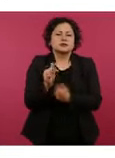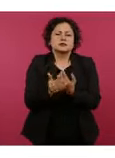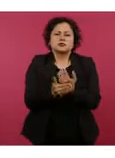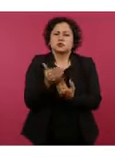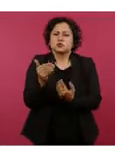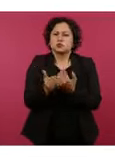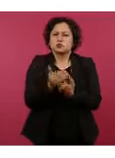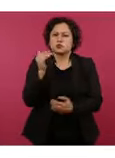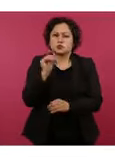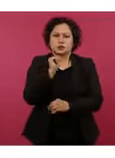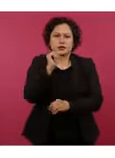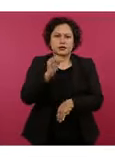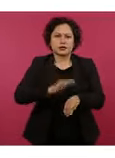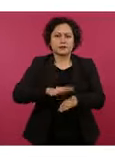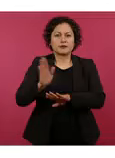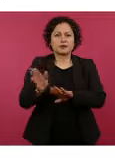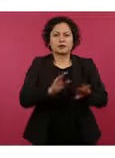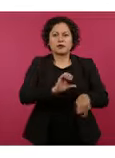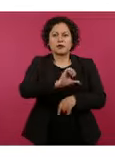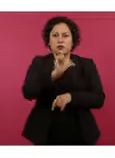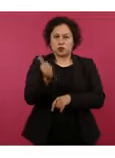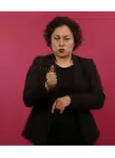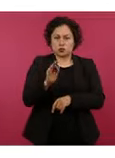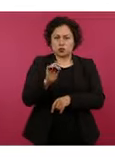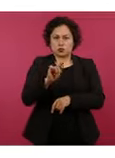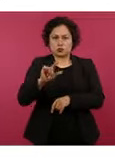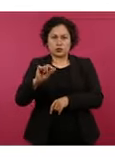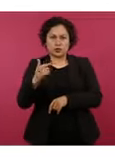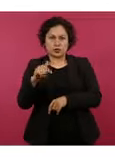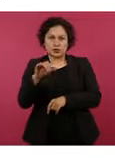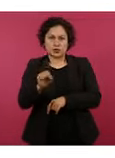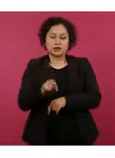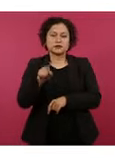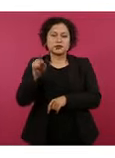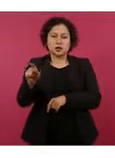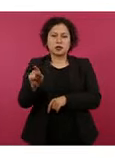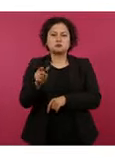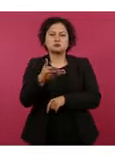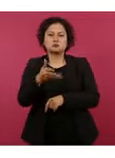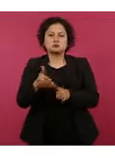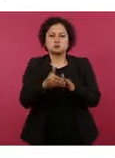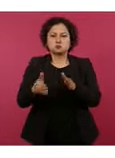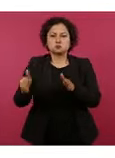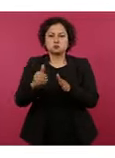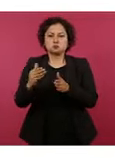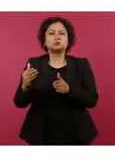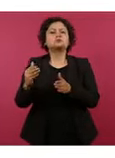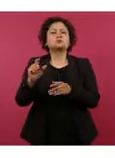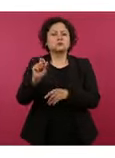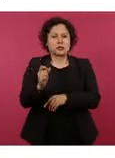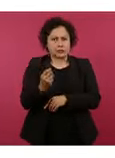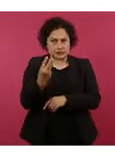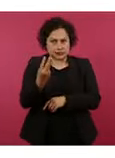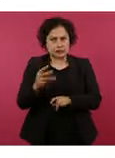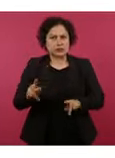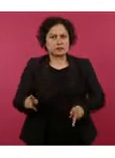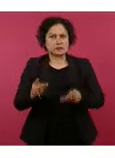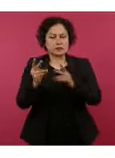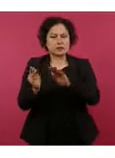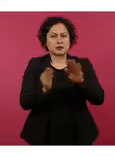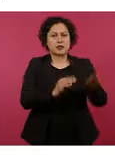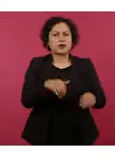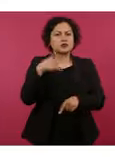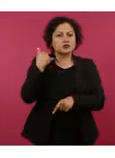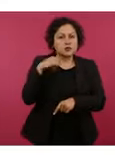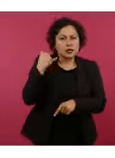ganancia. Pemex y Full Gas en Coatzacoalcos y Monterrey con precios dentro de los 23 pesos. En Chiapas, Yucatán, Chihuahua,